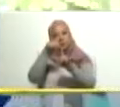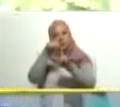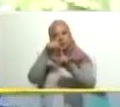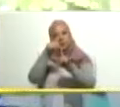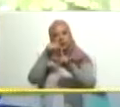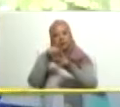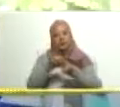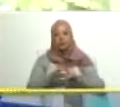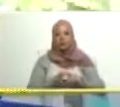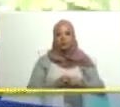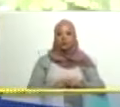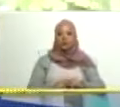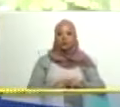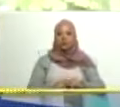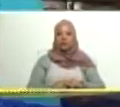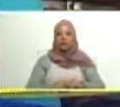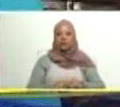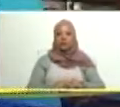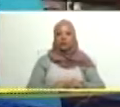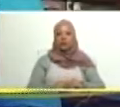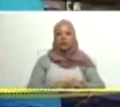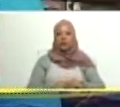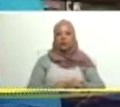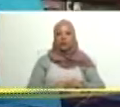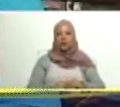Yo le decía a los cadetes,